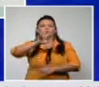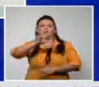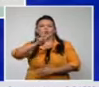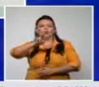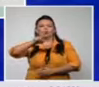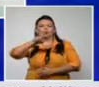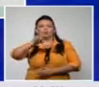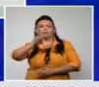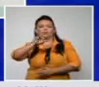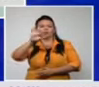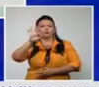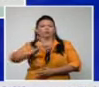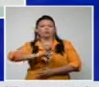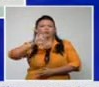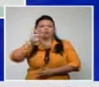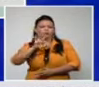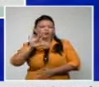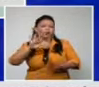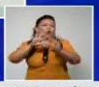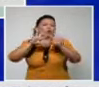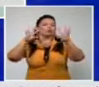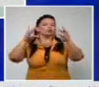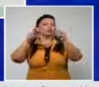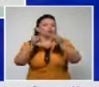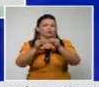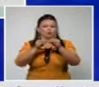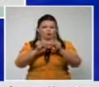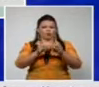52,2% de todos los casos